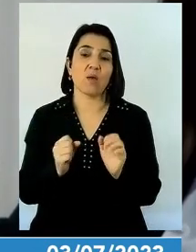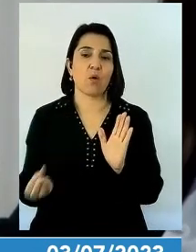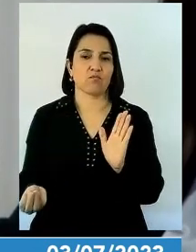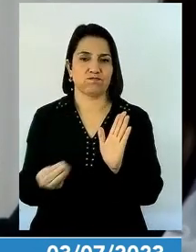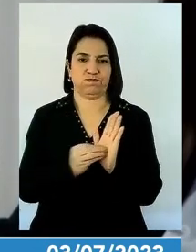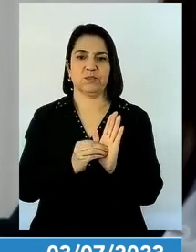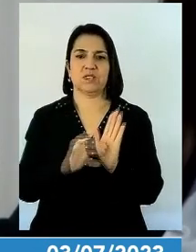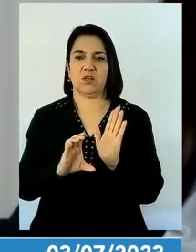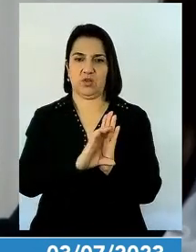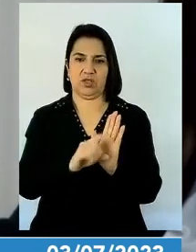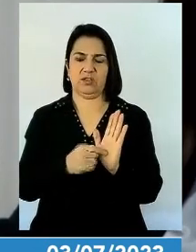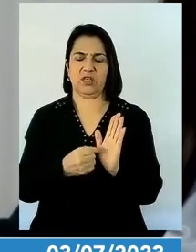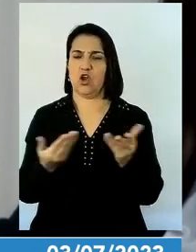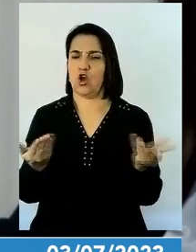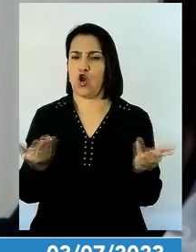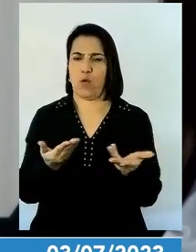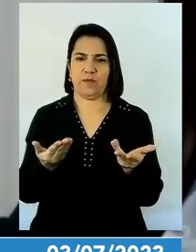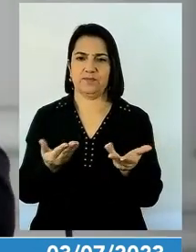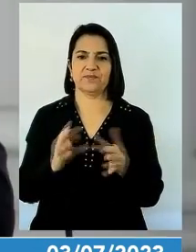constitucional. Muchas gracias.